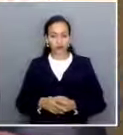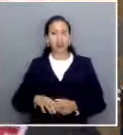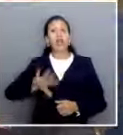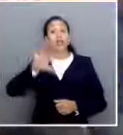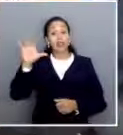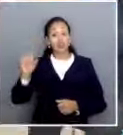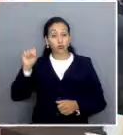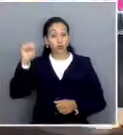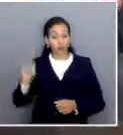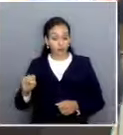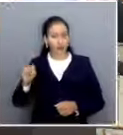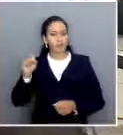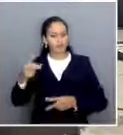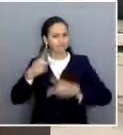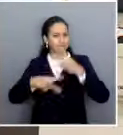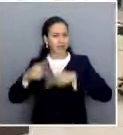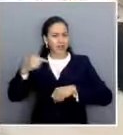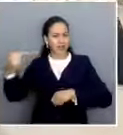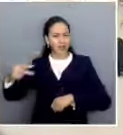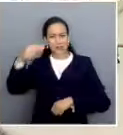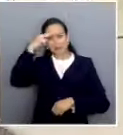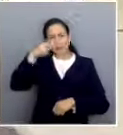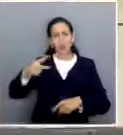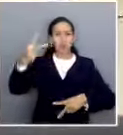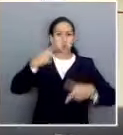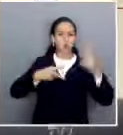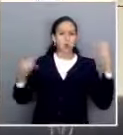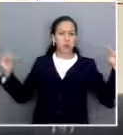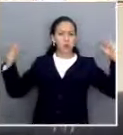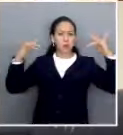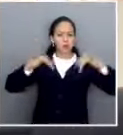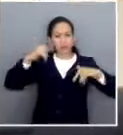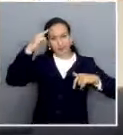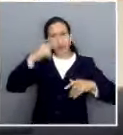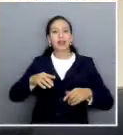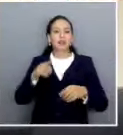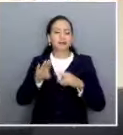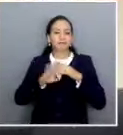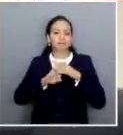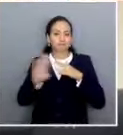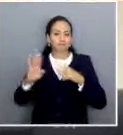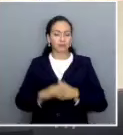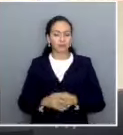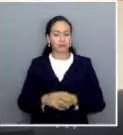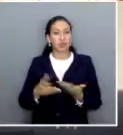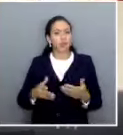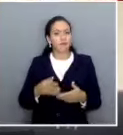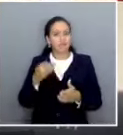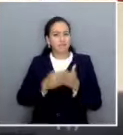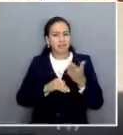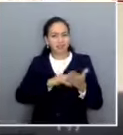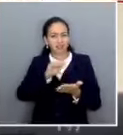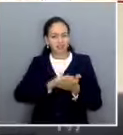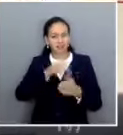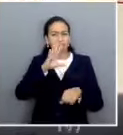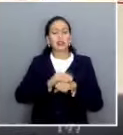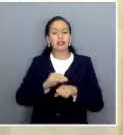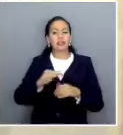migratorio durante una reunión en la Cámara de Diputados, pues la migración irregular en el país se incrementó al